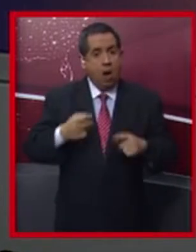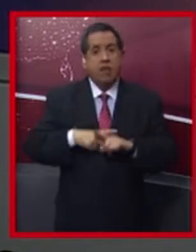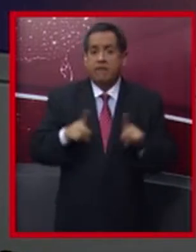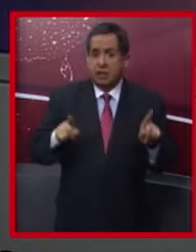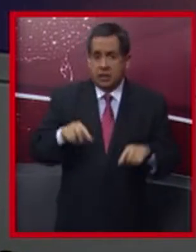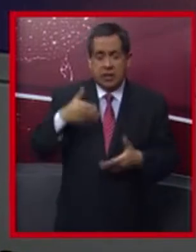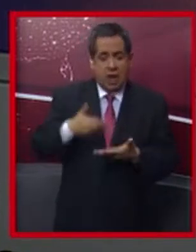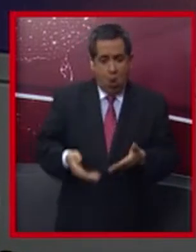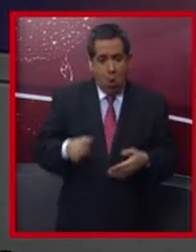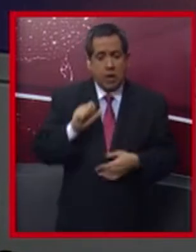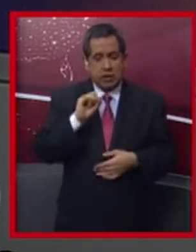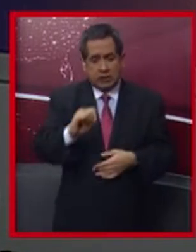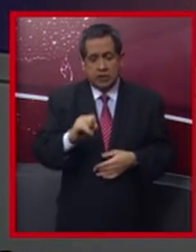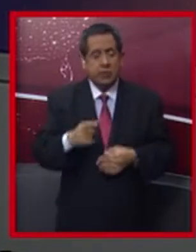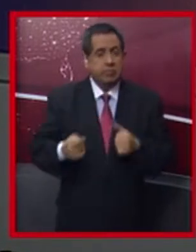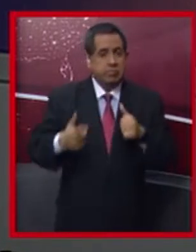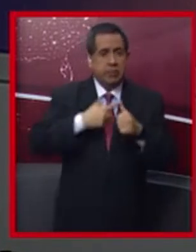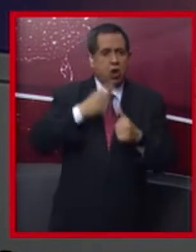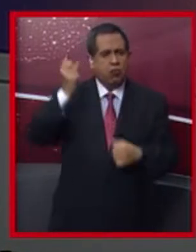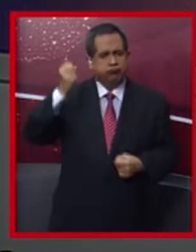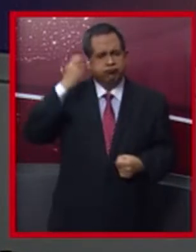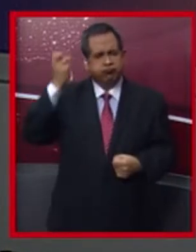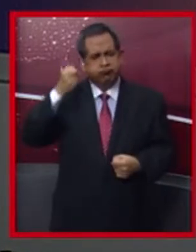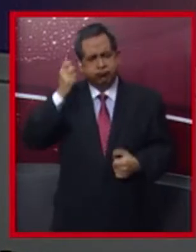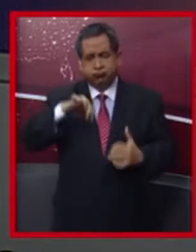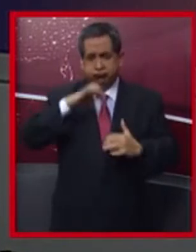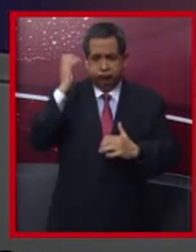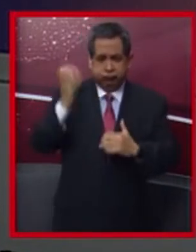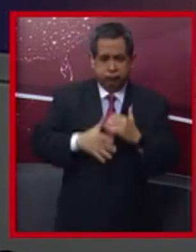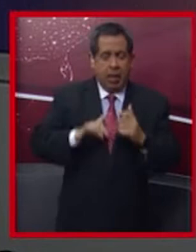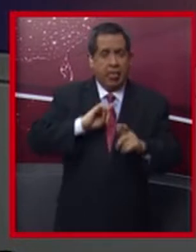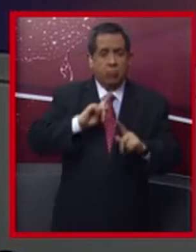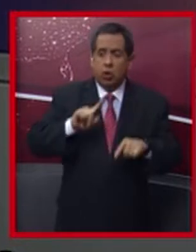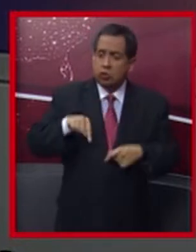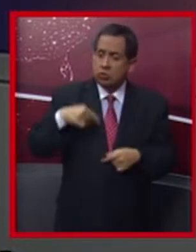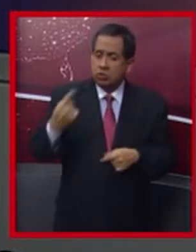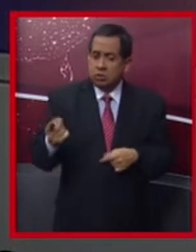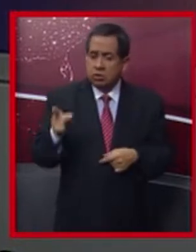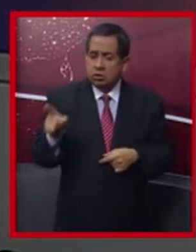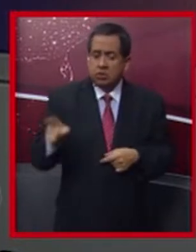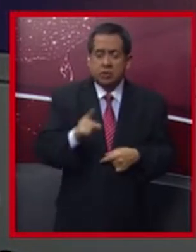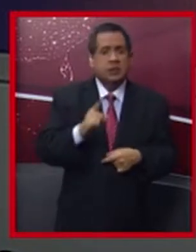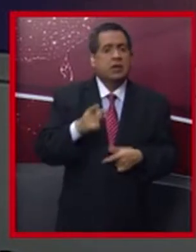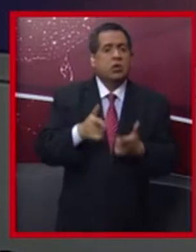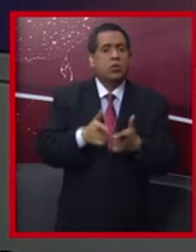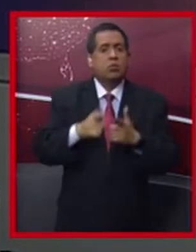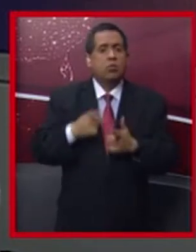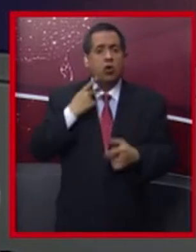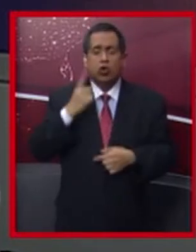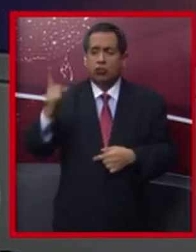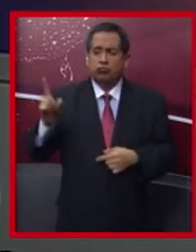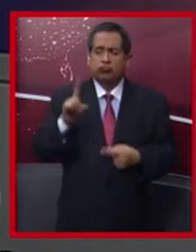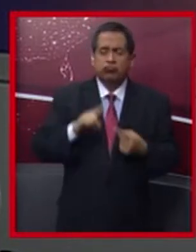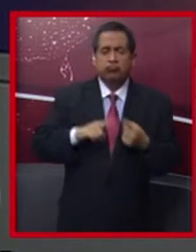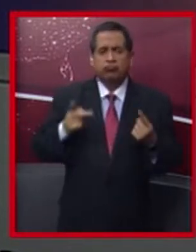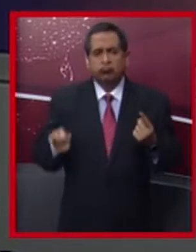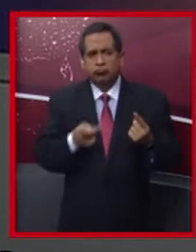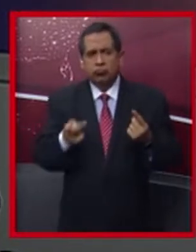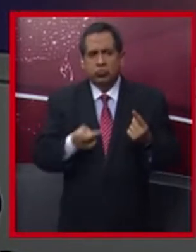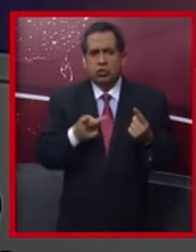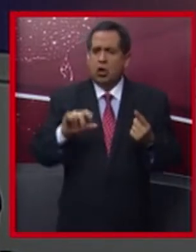formato, porque luego de escuchar al Ombudsman Nacional, los grupos parlamentarios sí hicieron uso de la tribuna y cuestionaron al funcionario